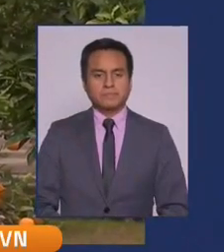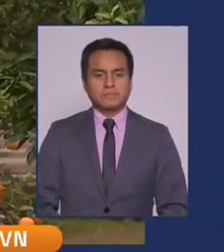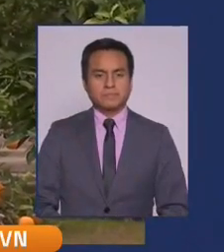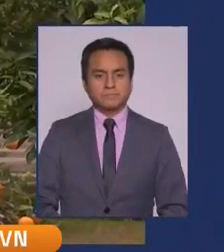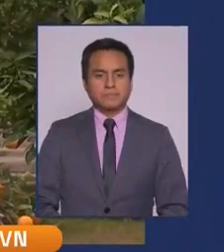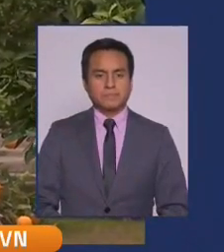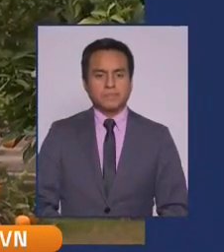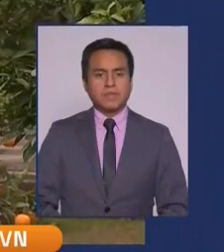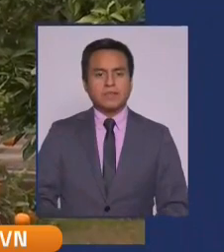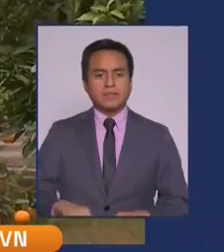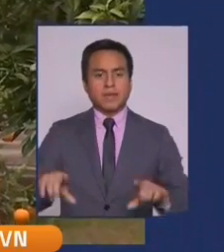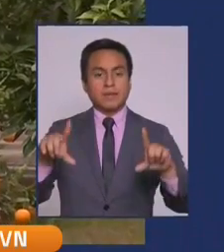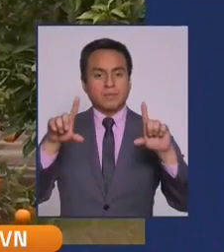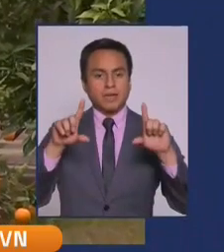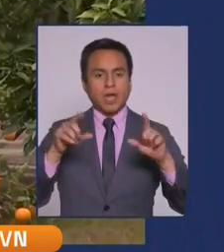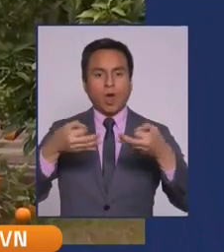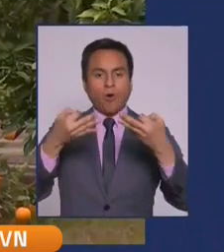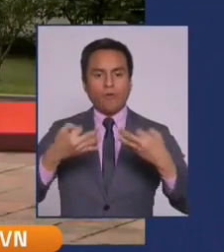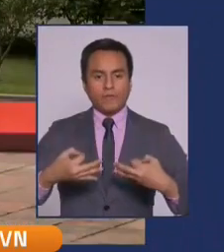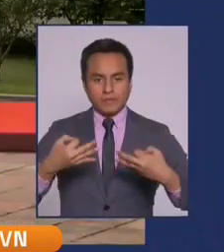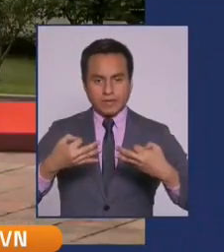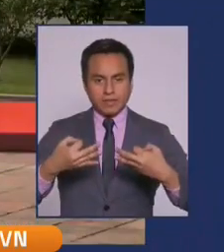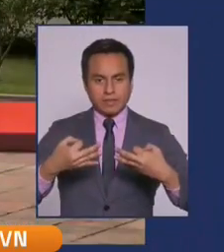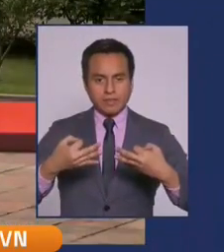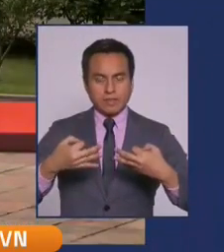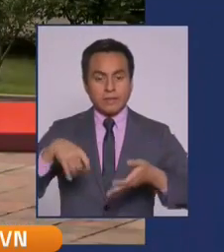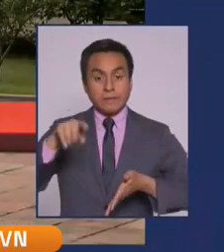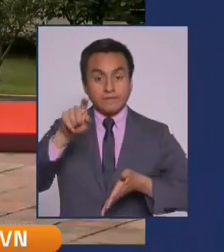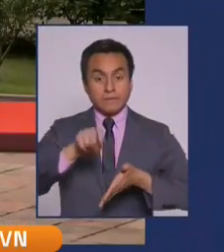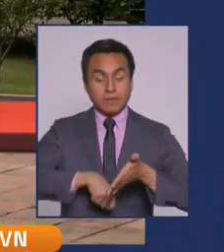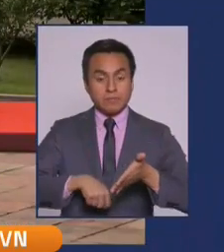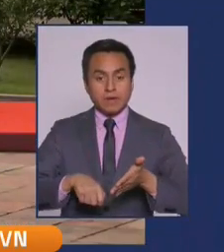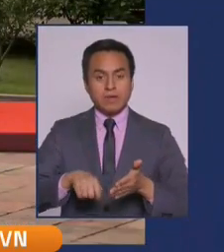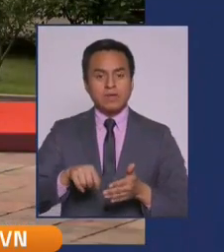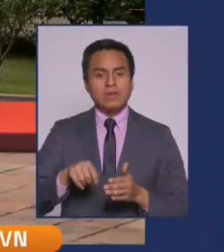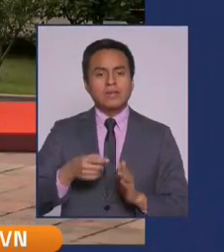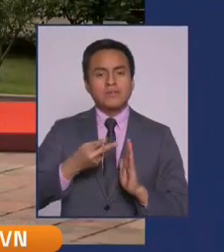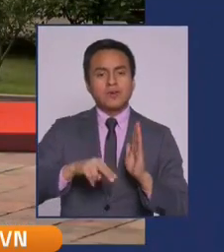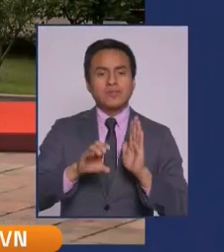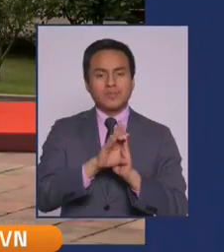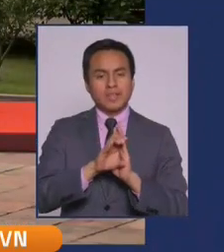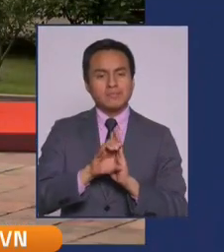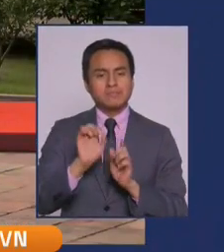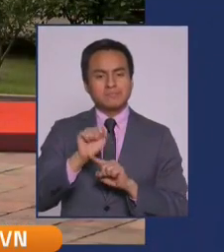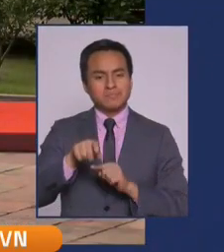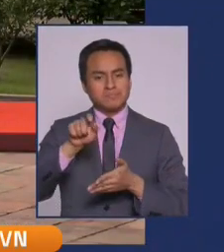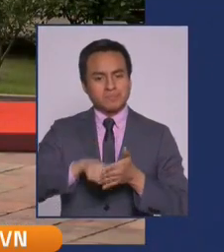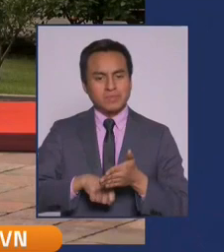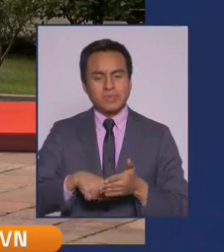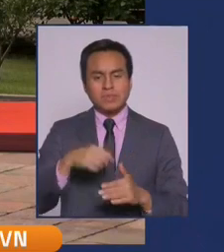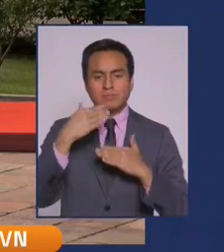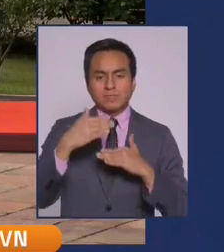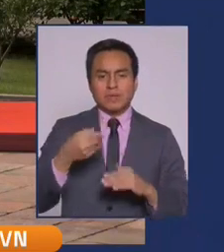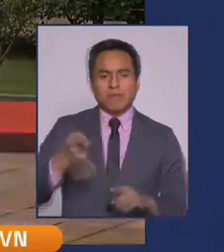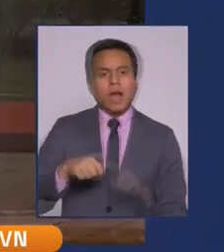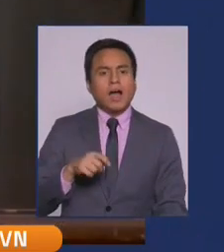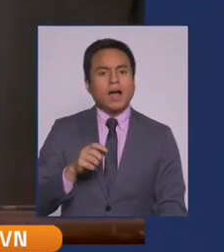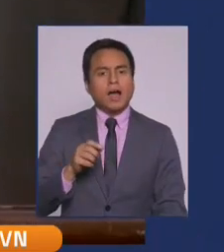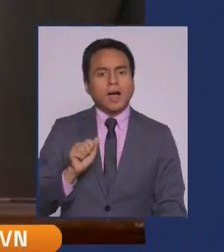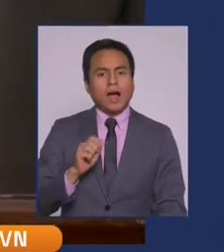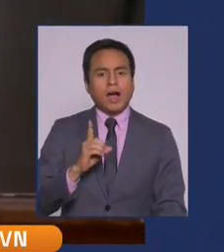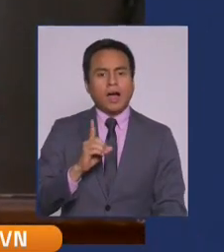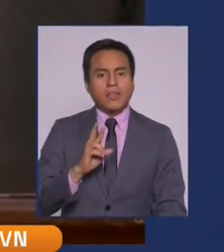¿No quiso comprarse un problema de parecer vetando una ley o una reforma constitucional? O no